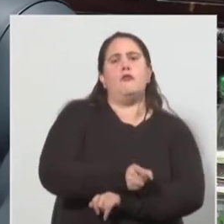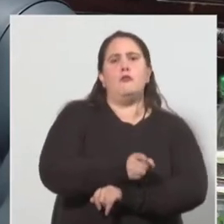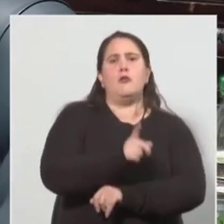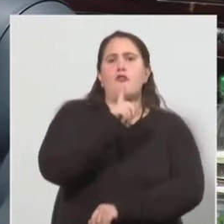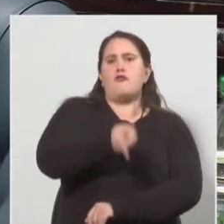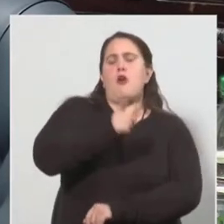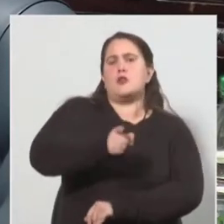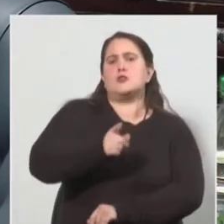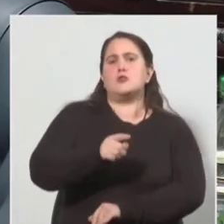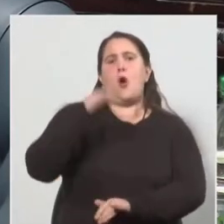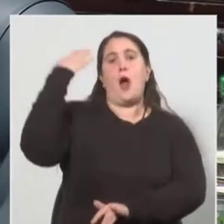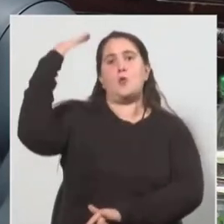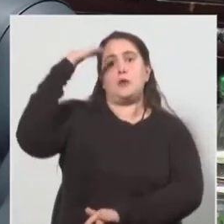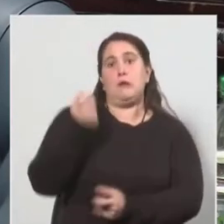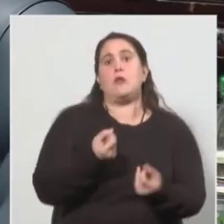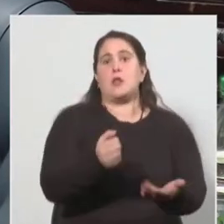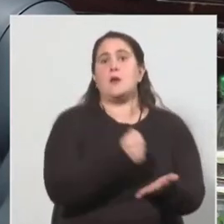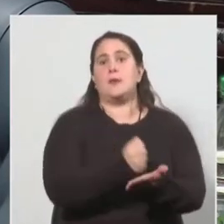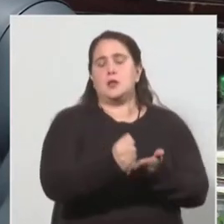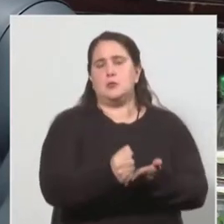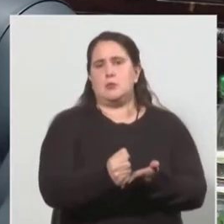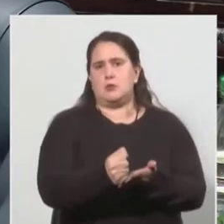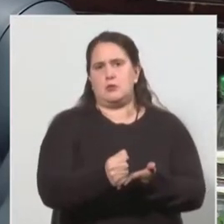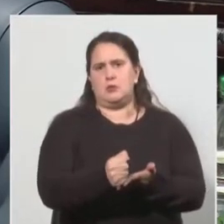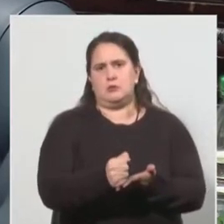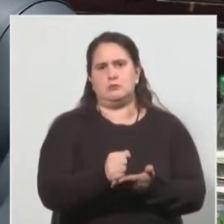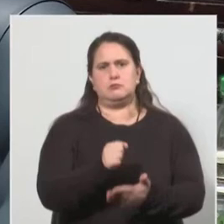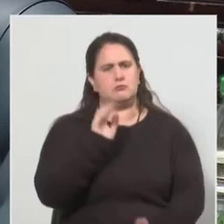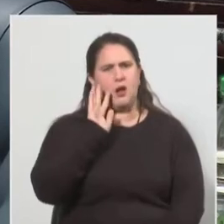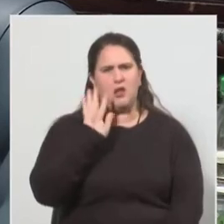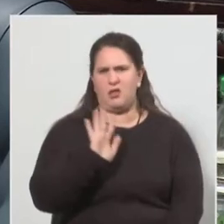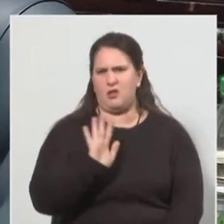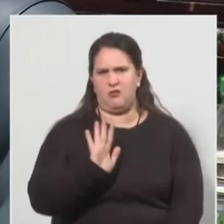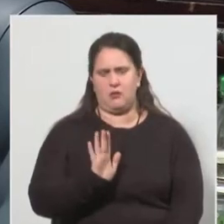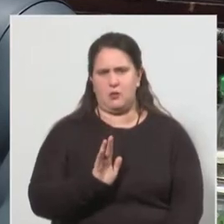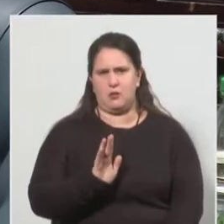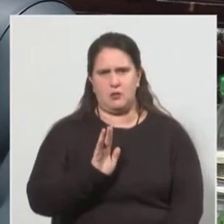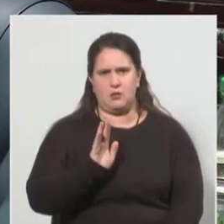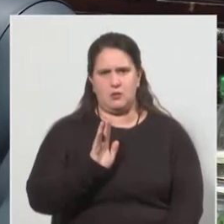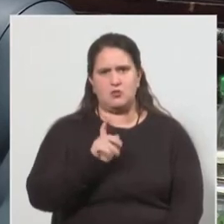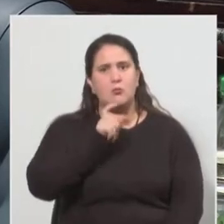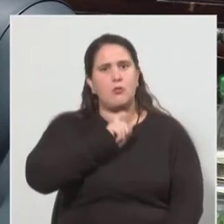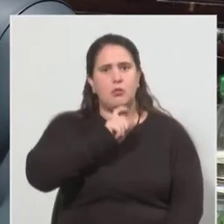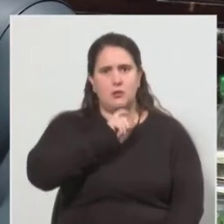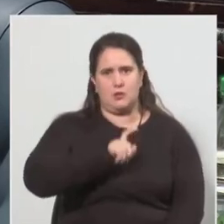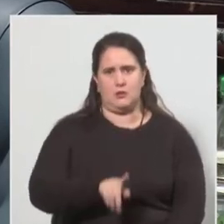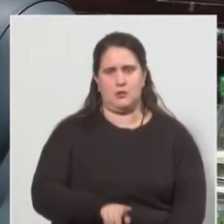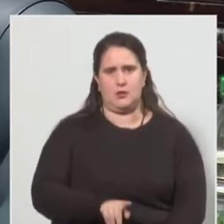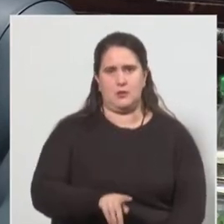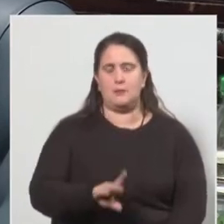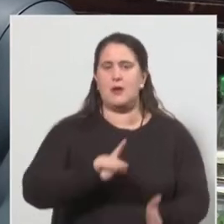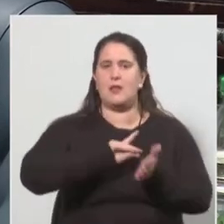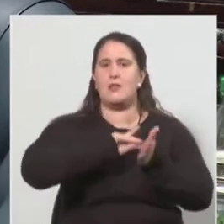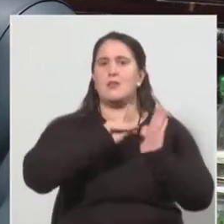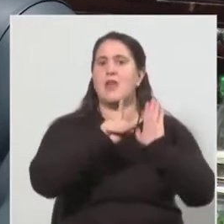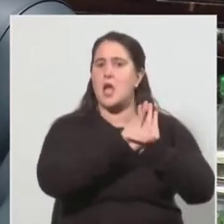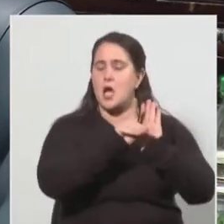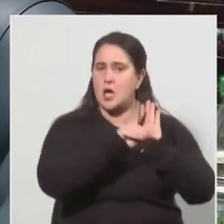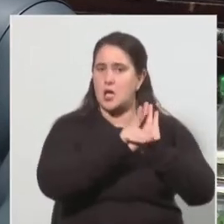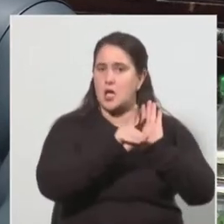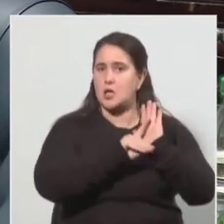las autoridades para expedir el pasaporte no es cierto. El decreto, en principio,